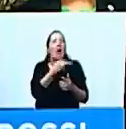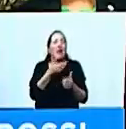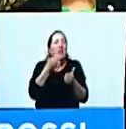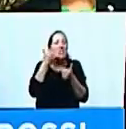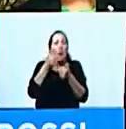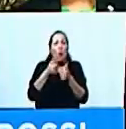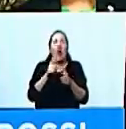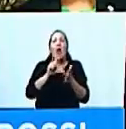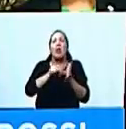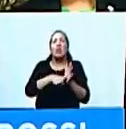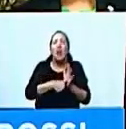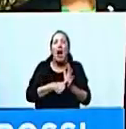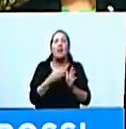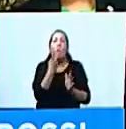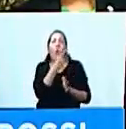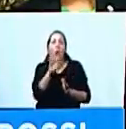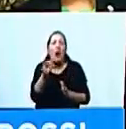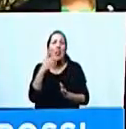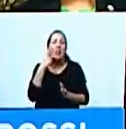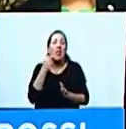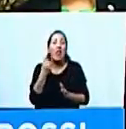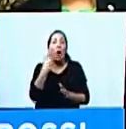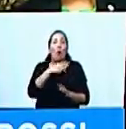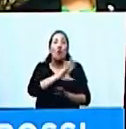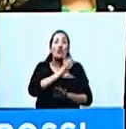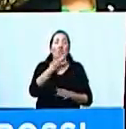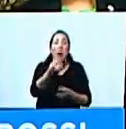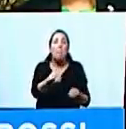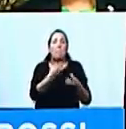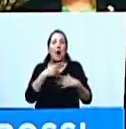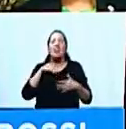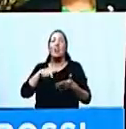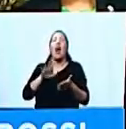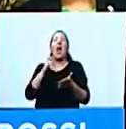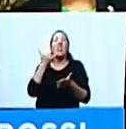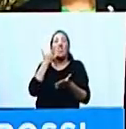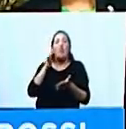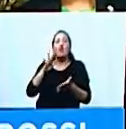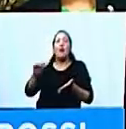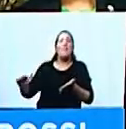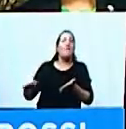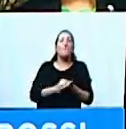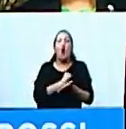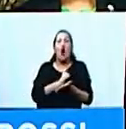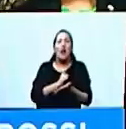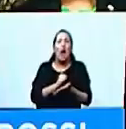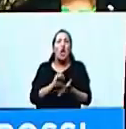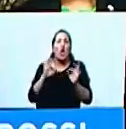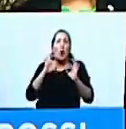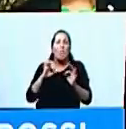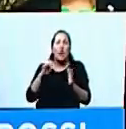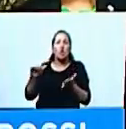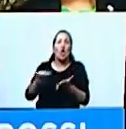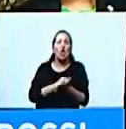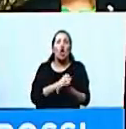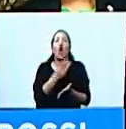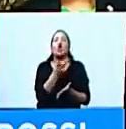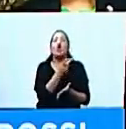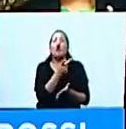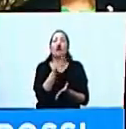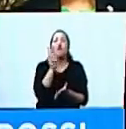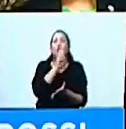teléfono. Cuando llegan los teléfonos están reseteados y las colaboradoras dicen